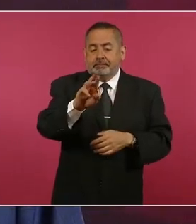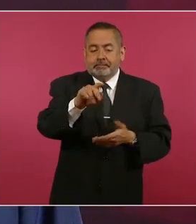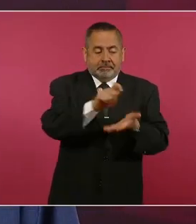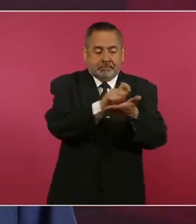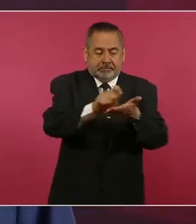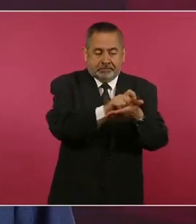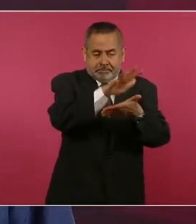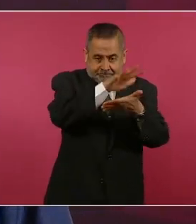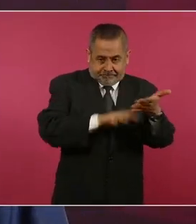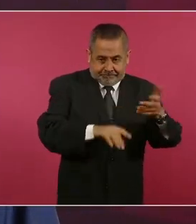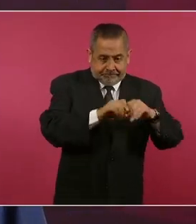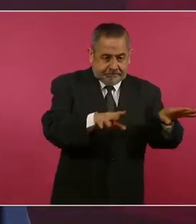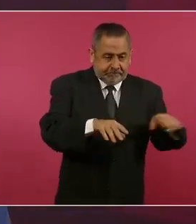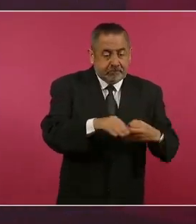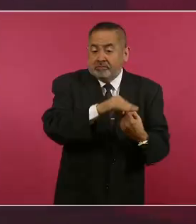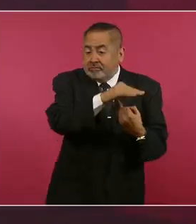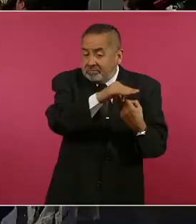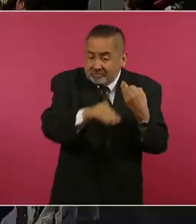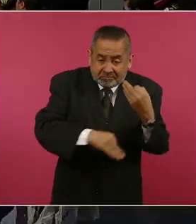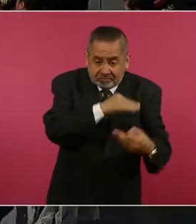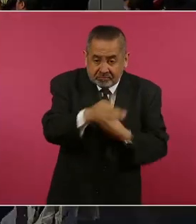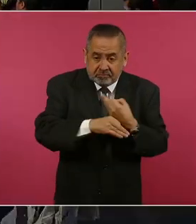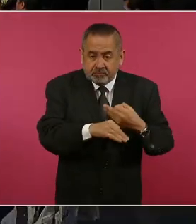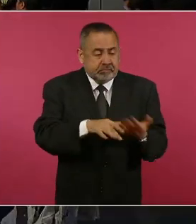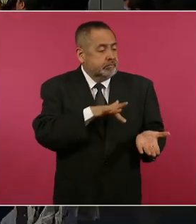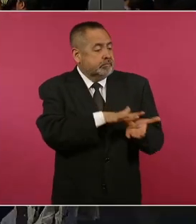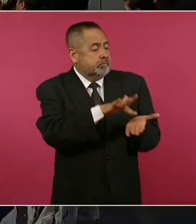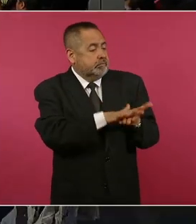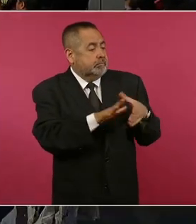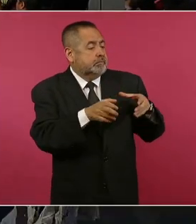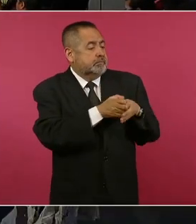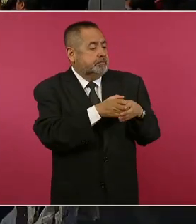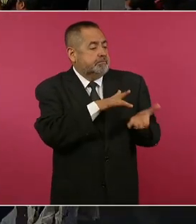que no esté a favor de la oligarquía.